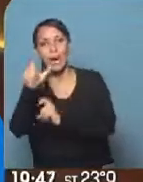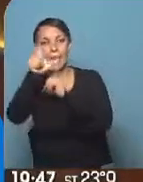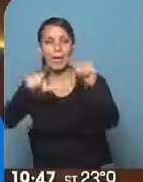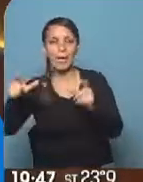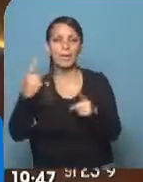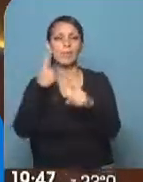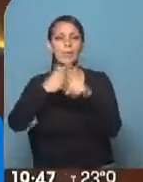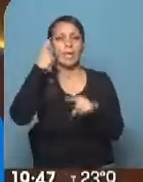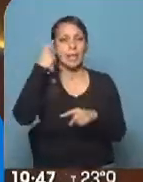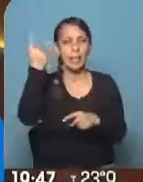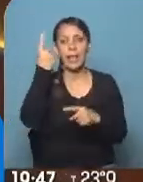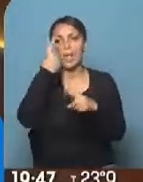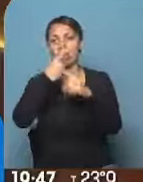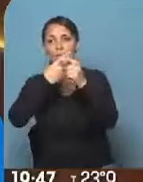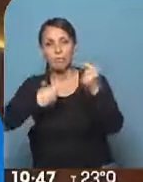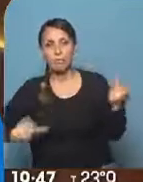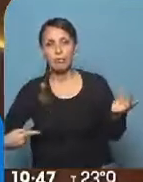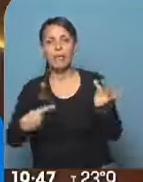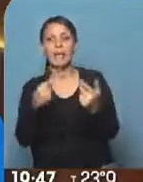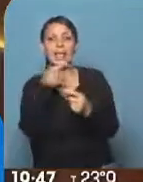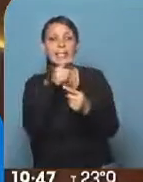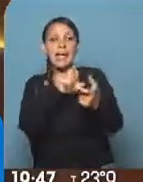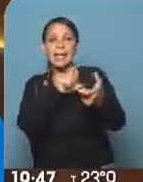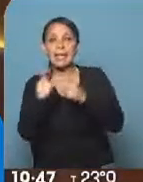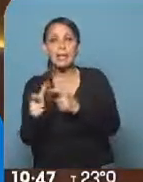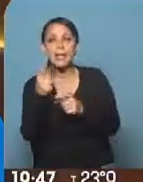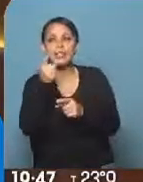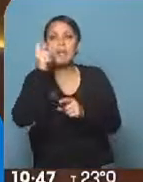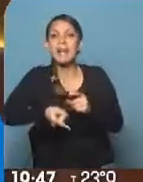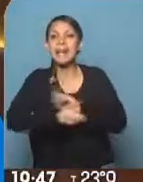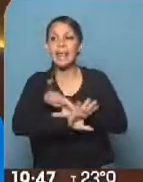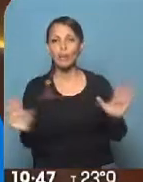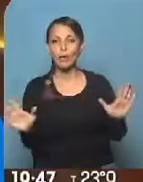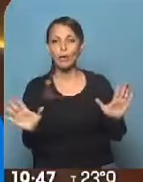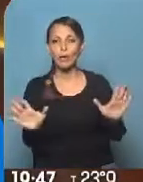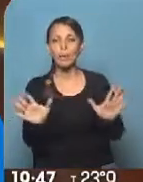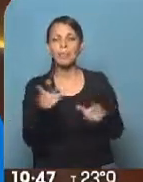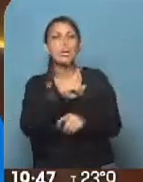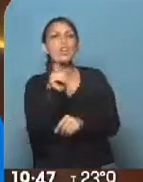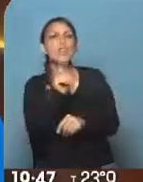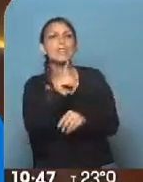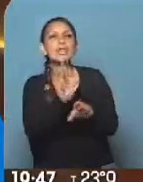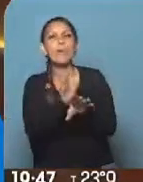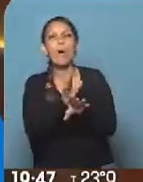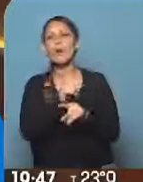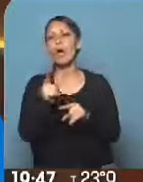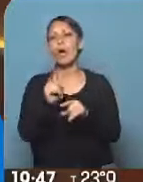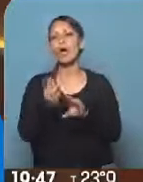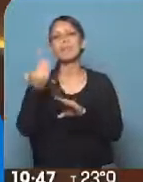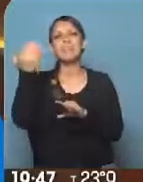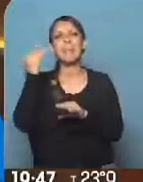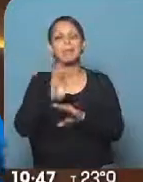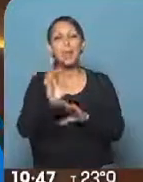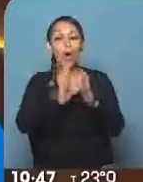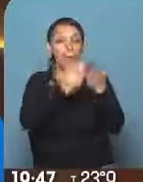es un mandato no no puedo no cabe hablar ya de proscripción cuando la